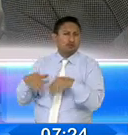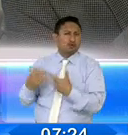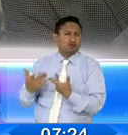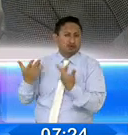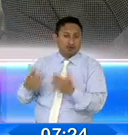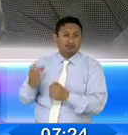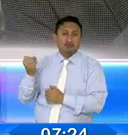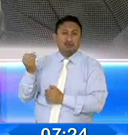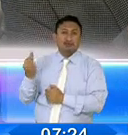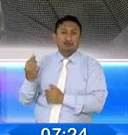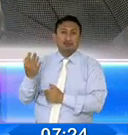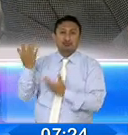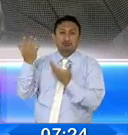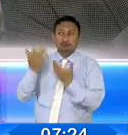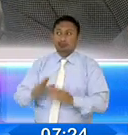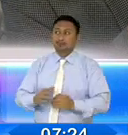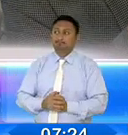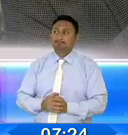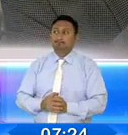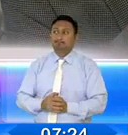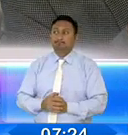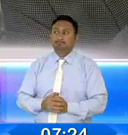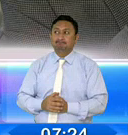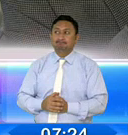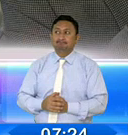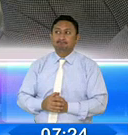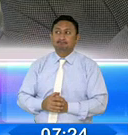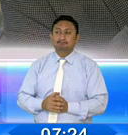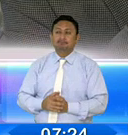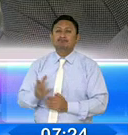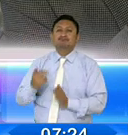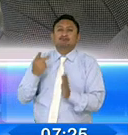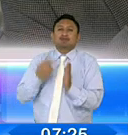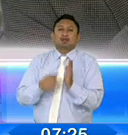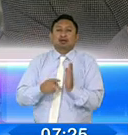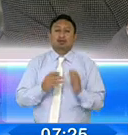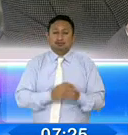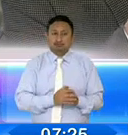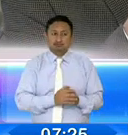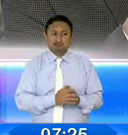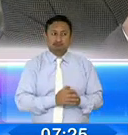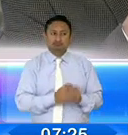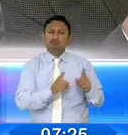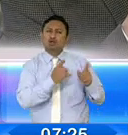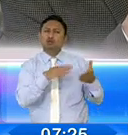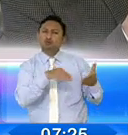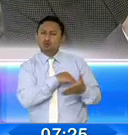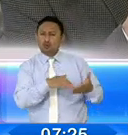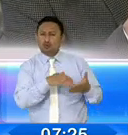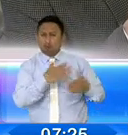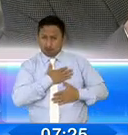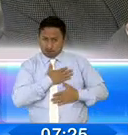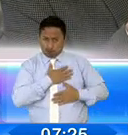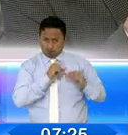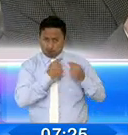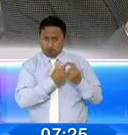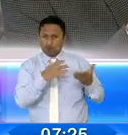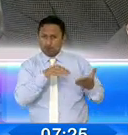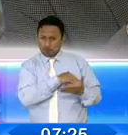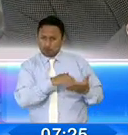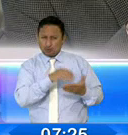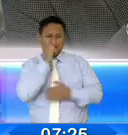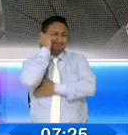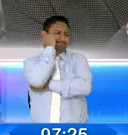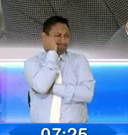acaba. Entonces, ¿qué pasa? O sea, ¿cuál es la duda de nosotros? ¿Cuál es esa duda que tenemos